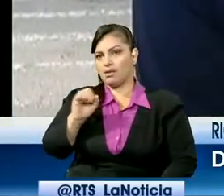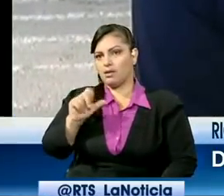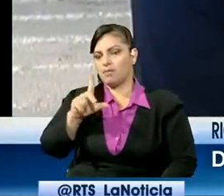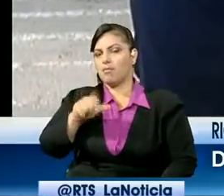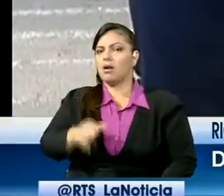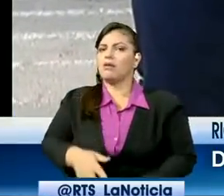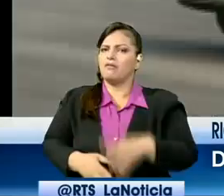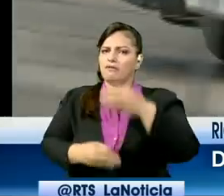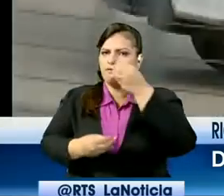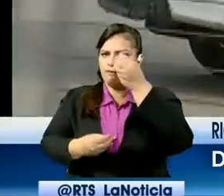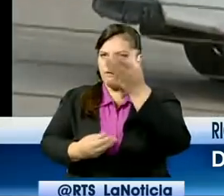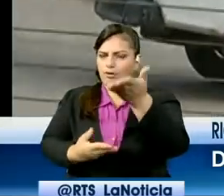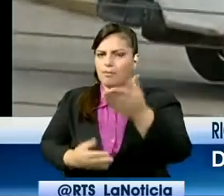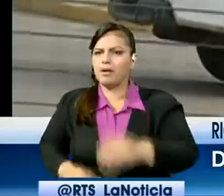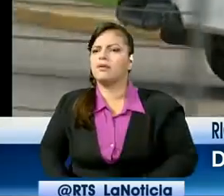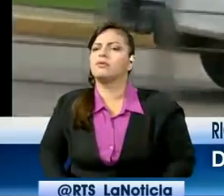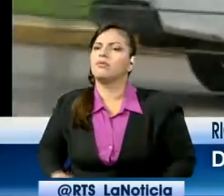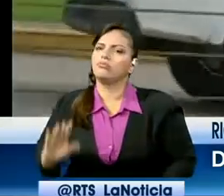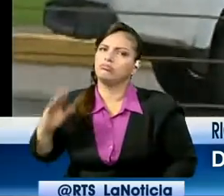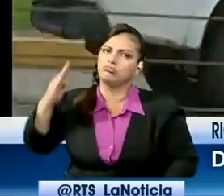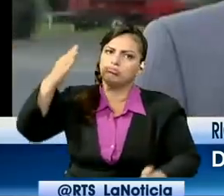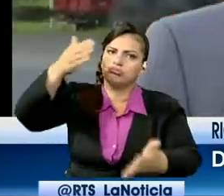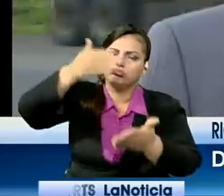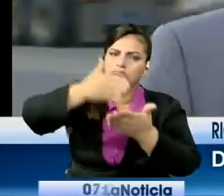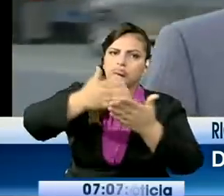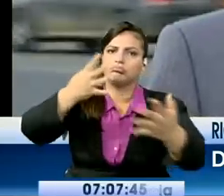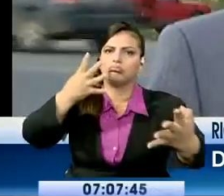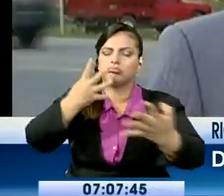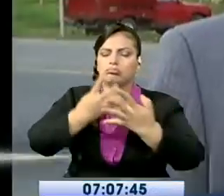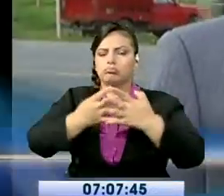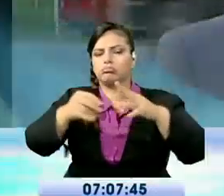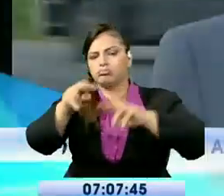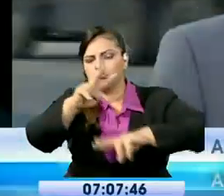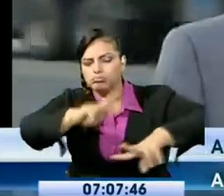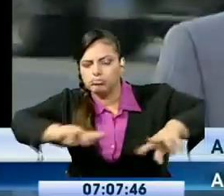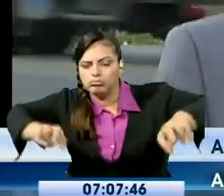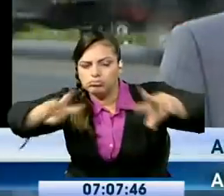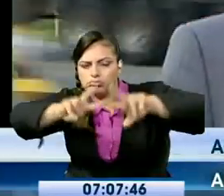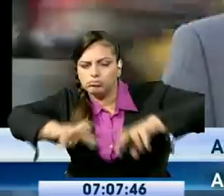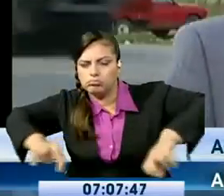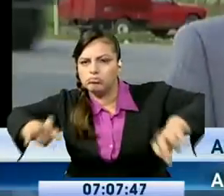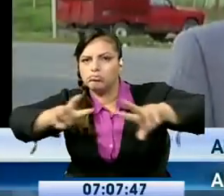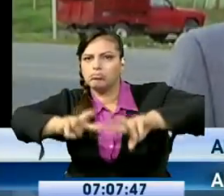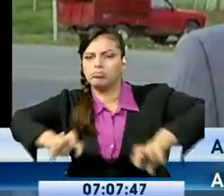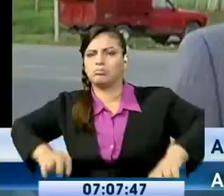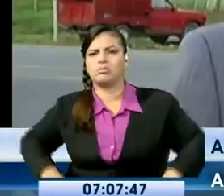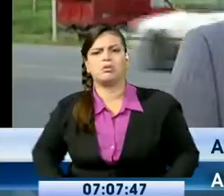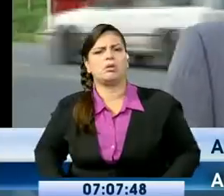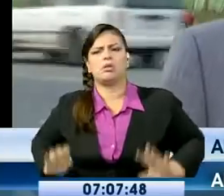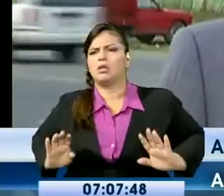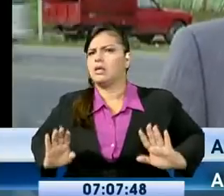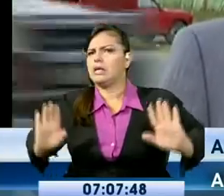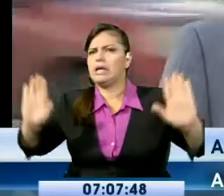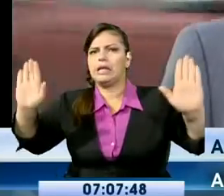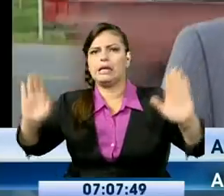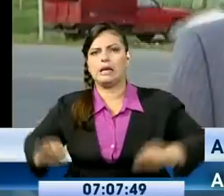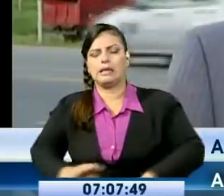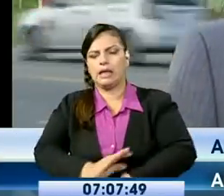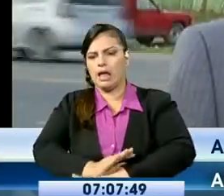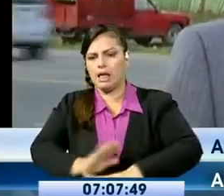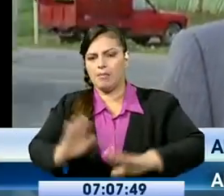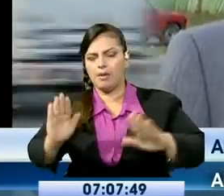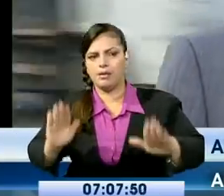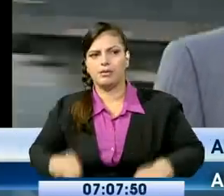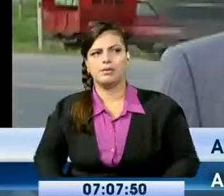previa identificación de posibles indicios. Creo que es una investigación que de manera general la están realizando y están buscando,